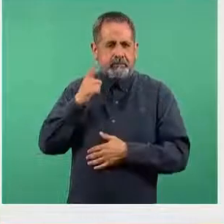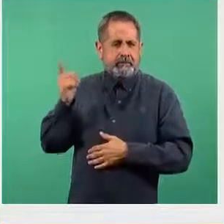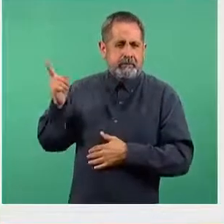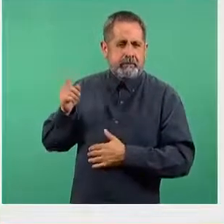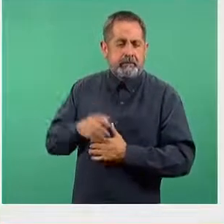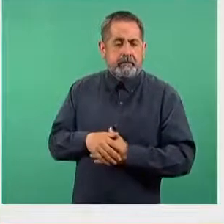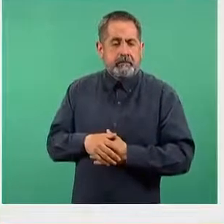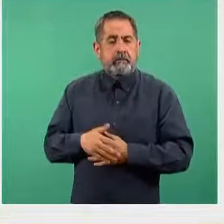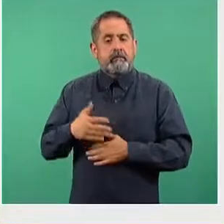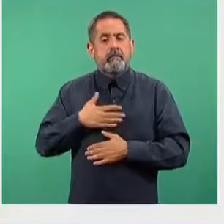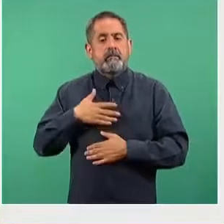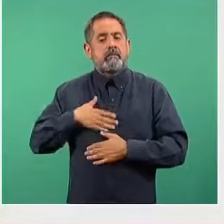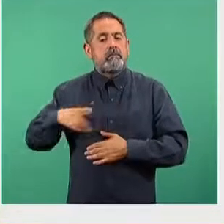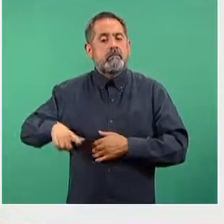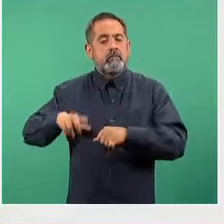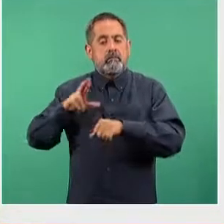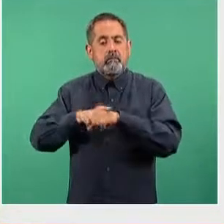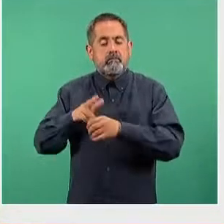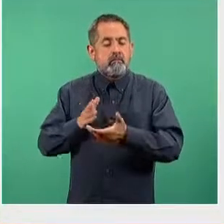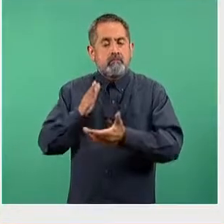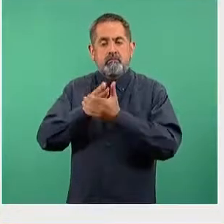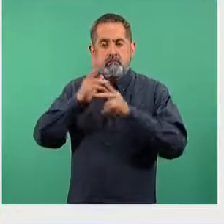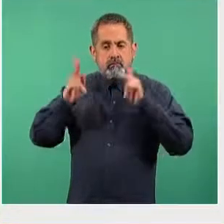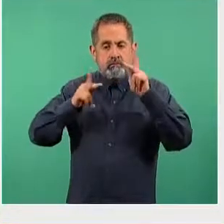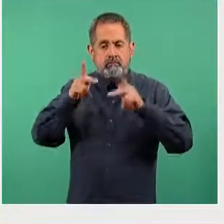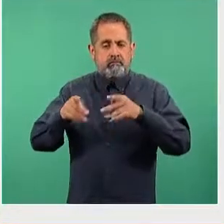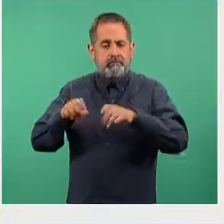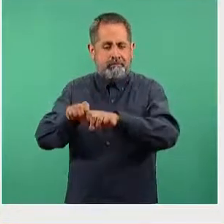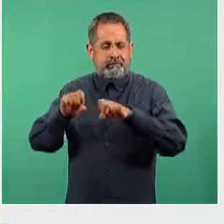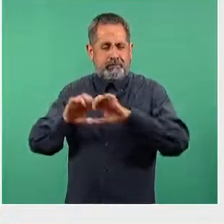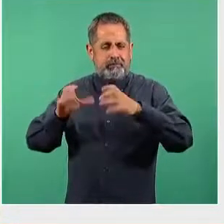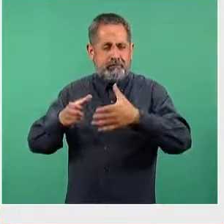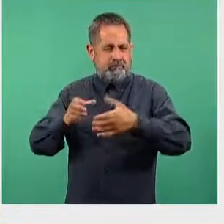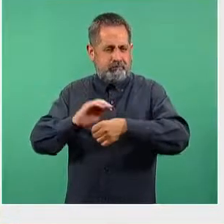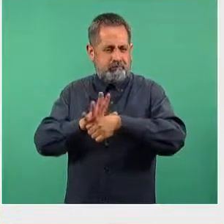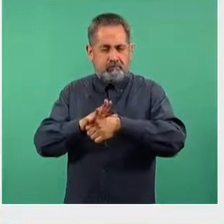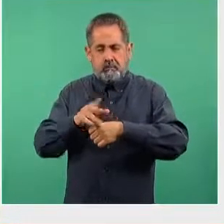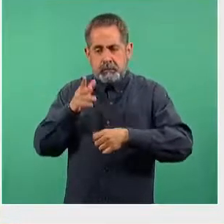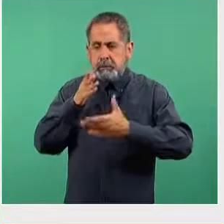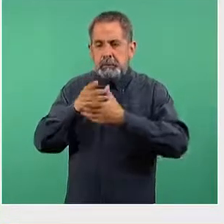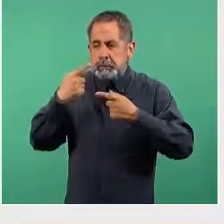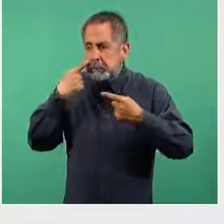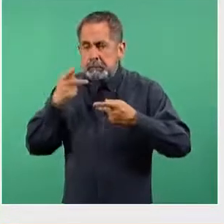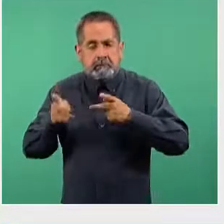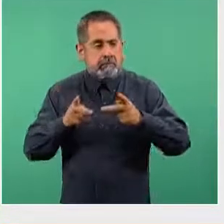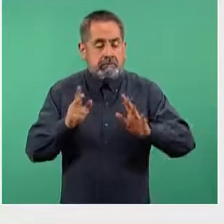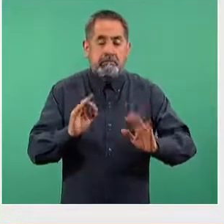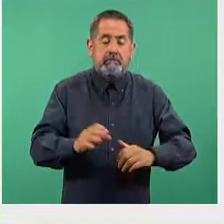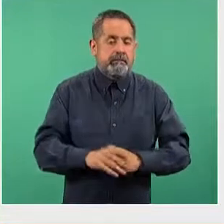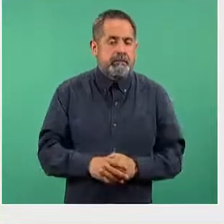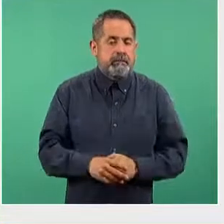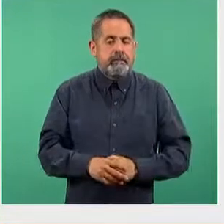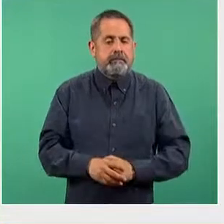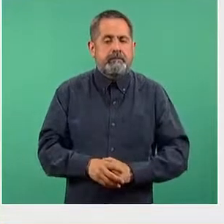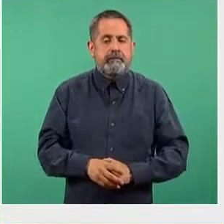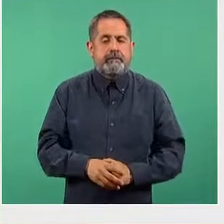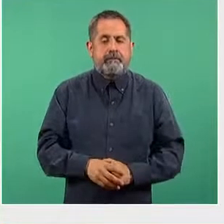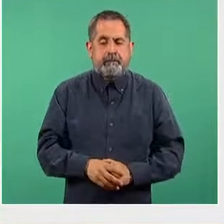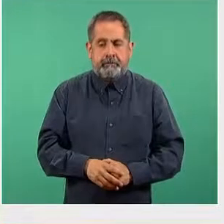visita de nuestro gobernador a los equipos comunitarios COVID-19. La siguiente